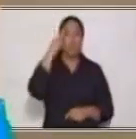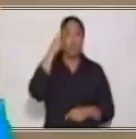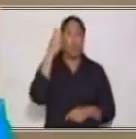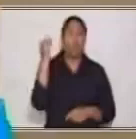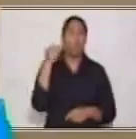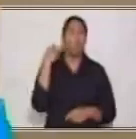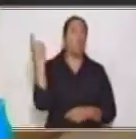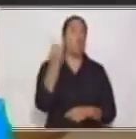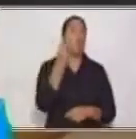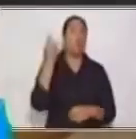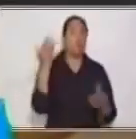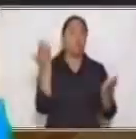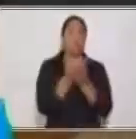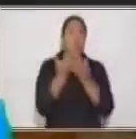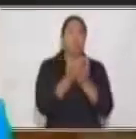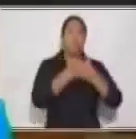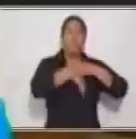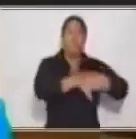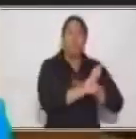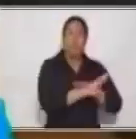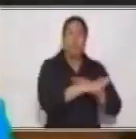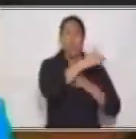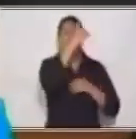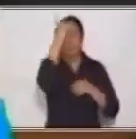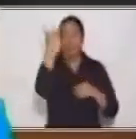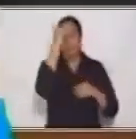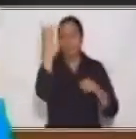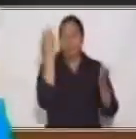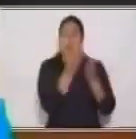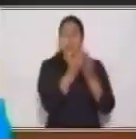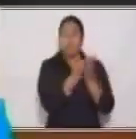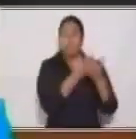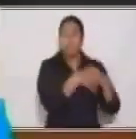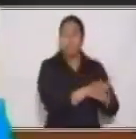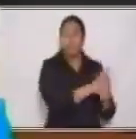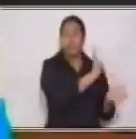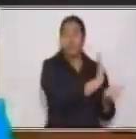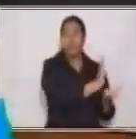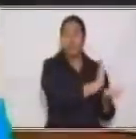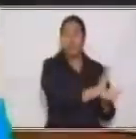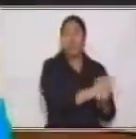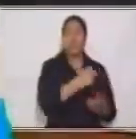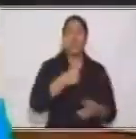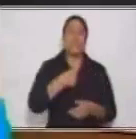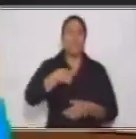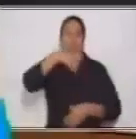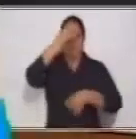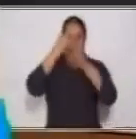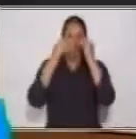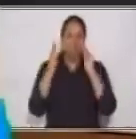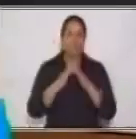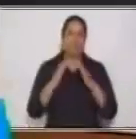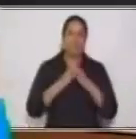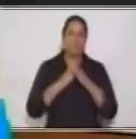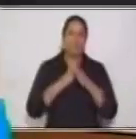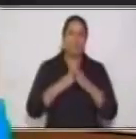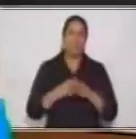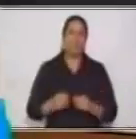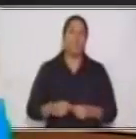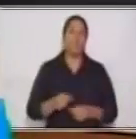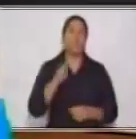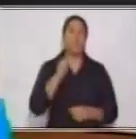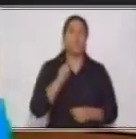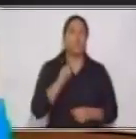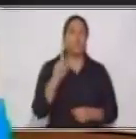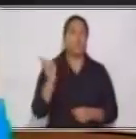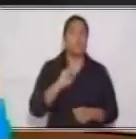ir guardando sus tareas realizadas en el portafolio Yo Aprendo en Casa. Y no